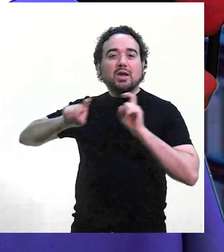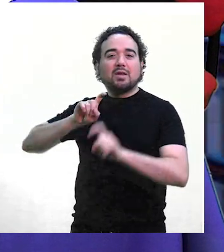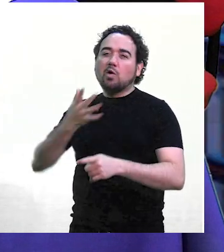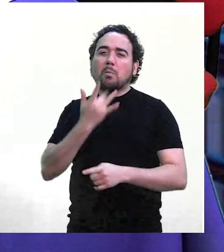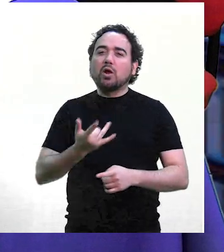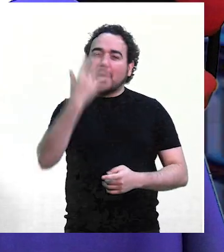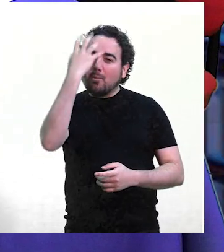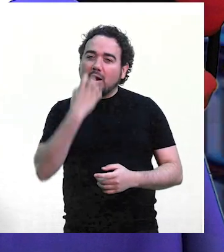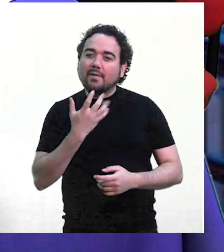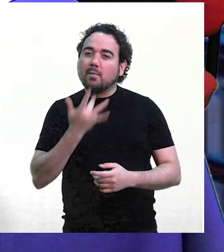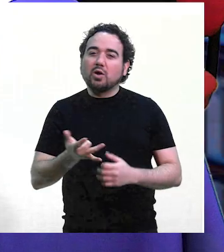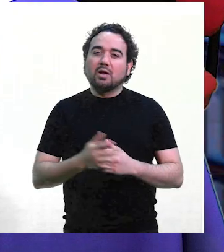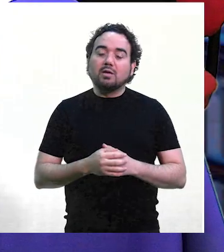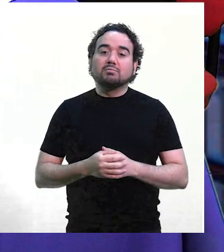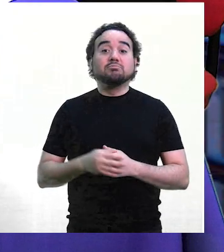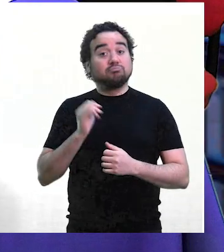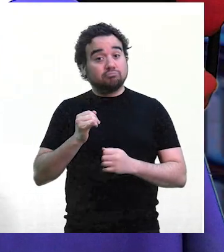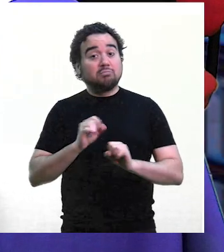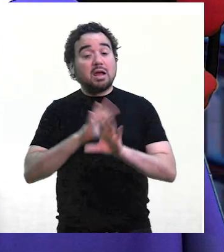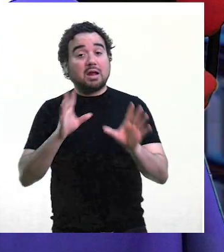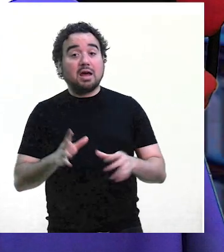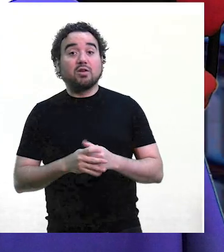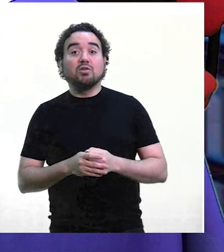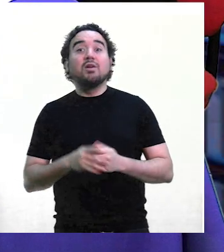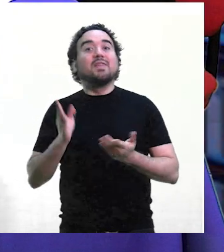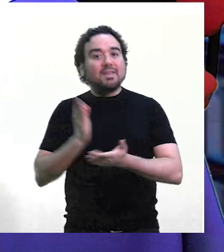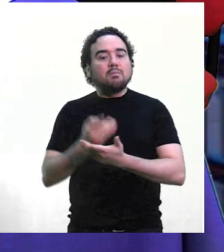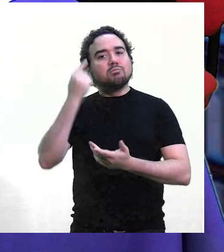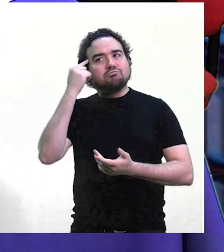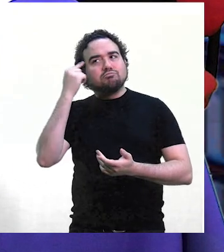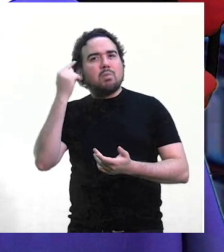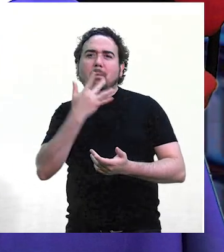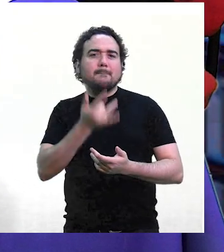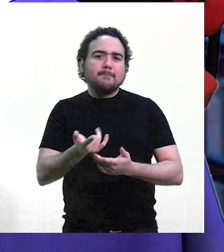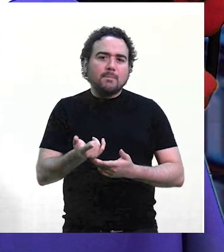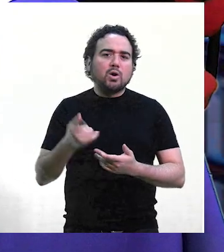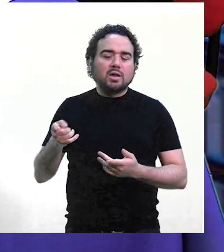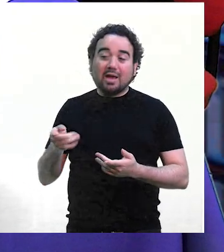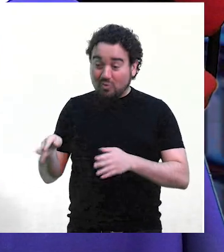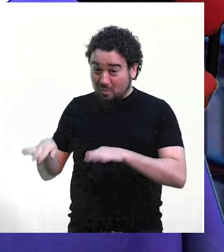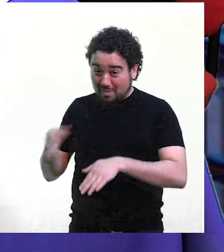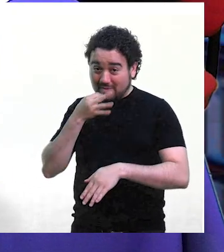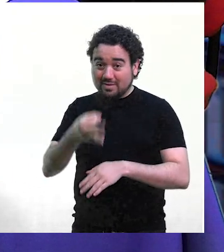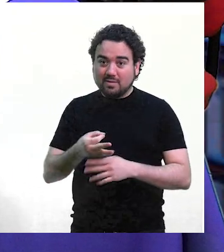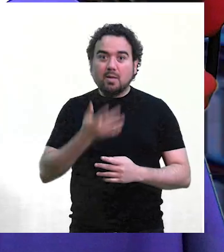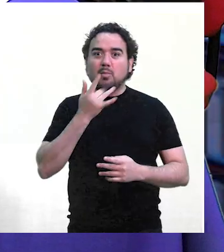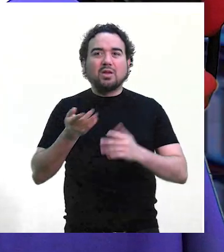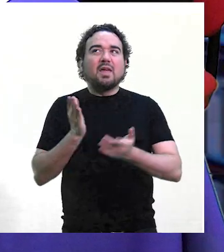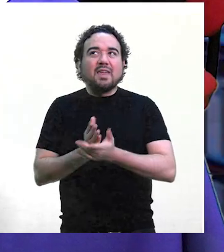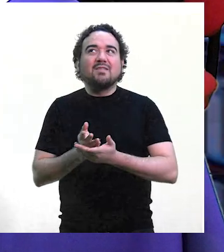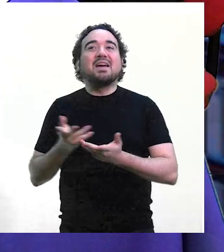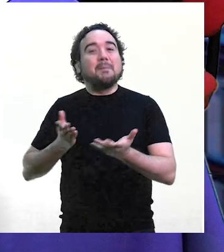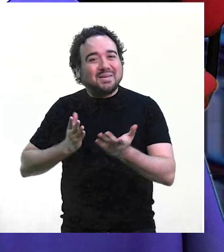nace igual como el pensamiento crítico. O sea, Claro. ¿por qué te molesta? Es que Sí. claro. Sí, exacto. Claro. En el fondo es cuestionarse, o sea, como Sí. ¿por qué eso es